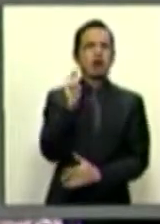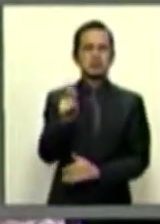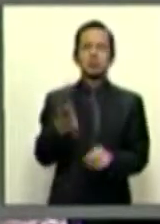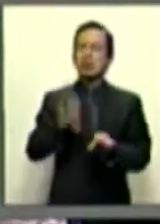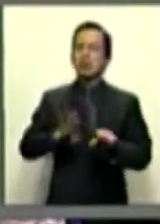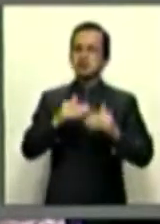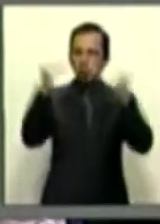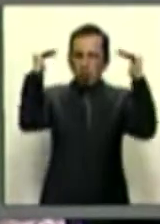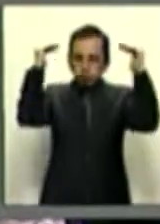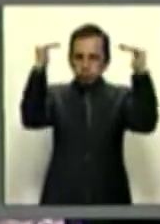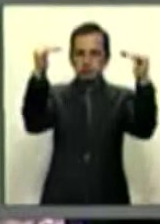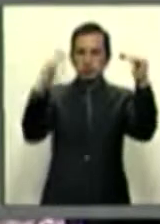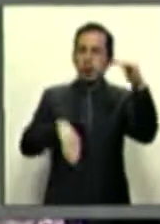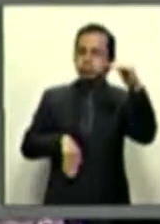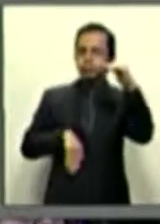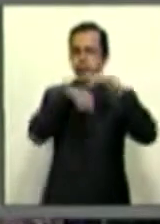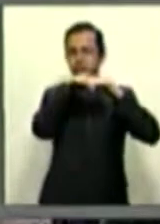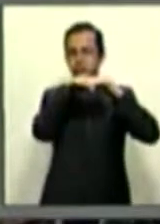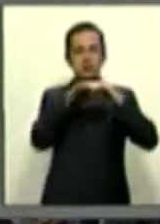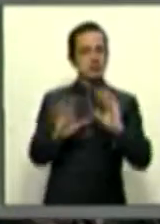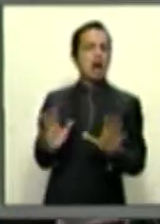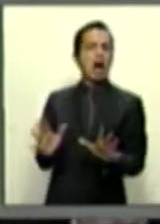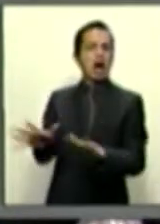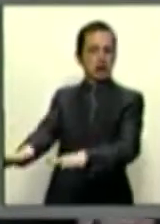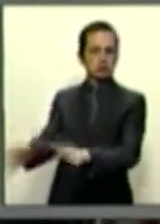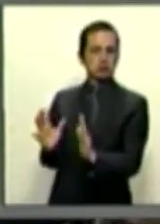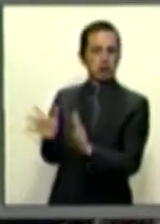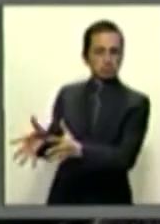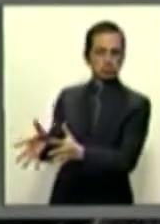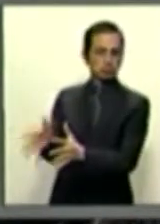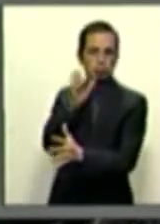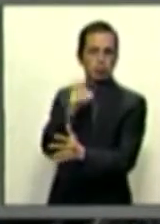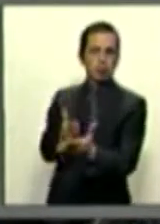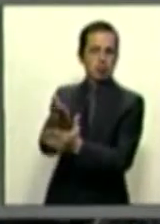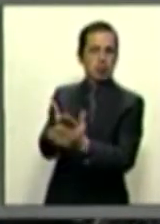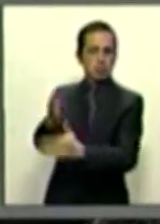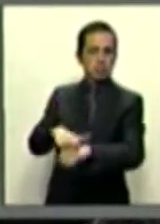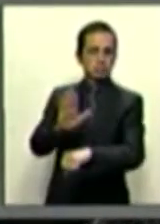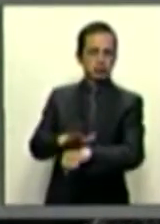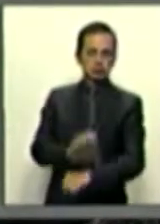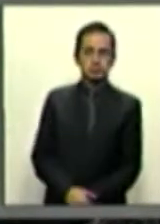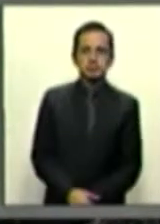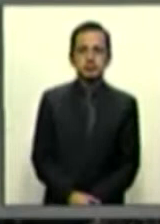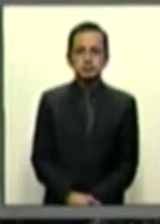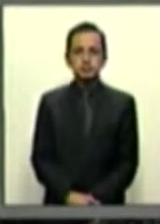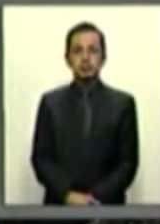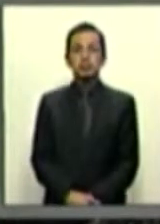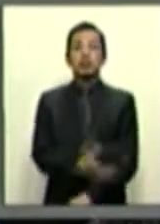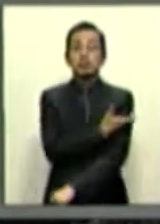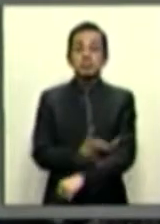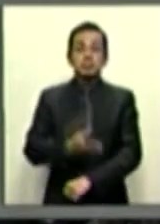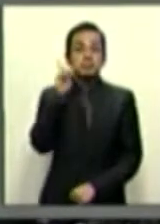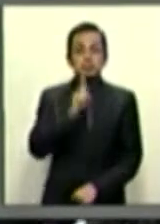cristal. Hasta aquí llegas y ya no pasas. Compañeras, compañeros, a mí me